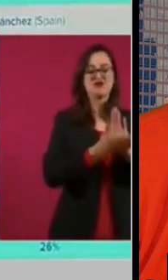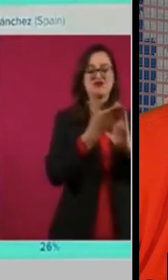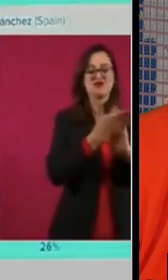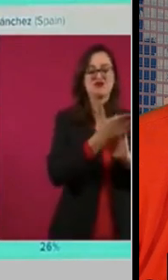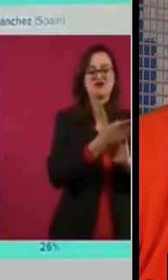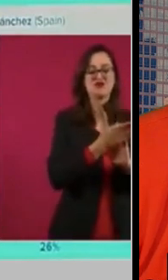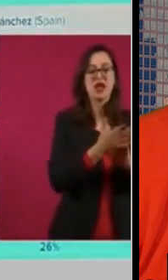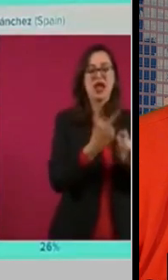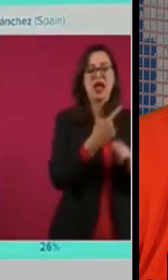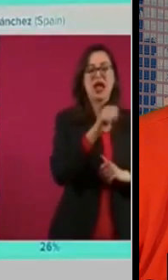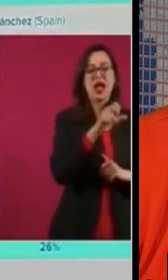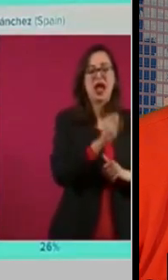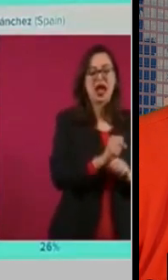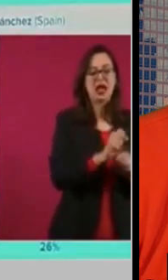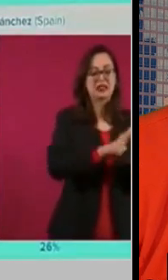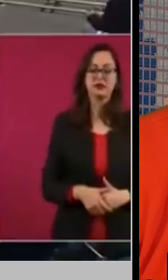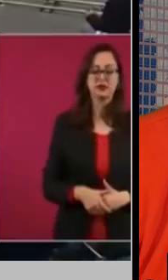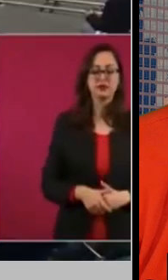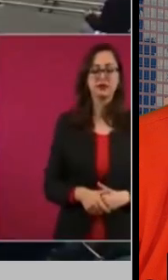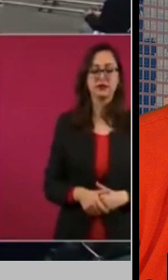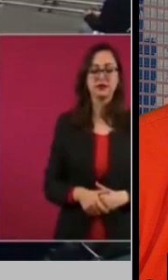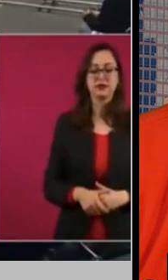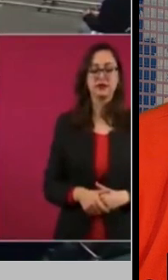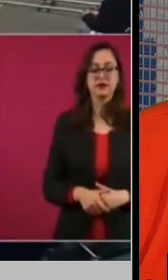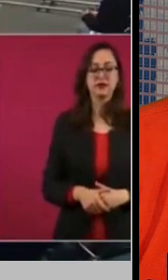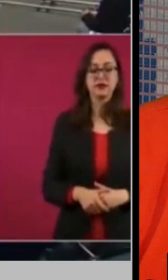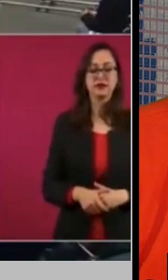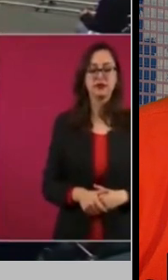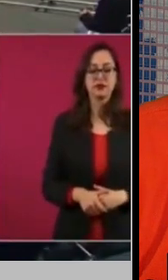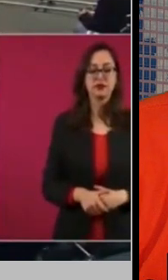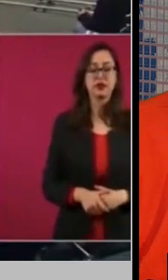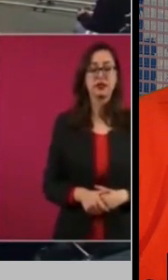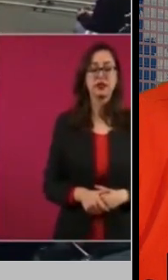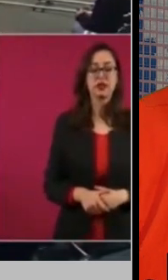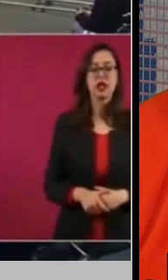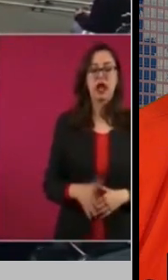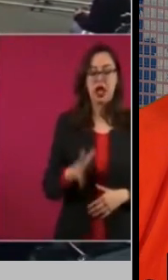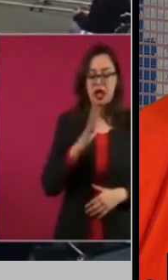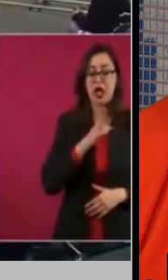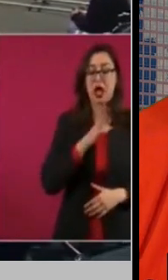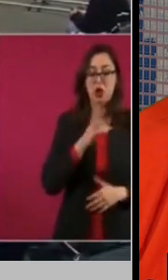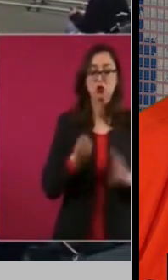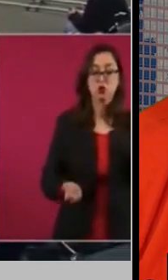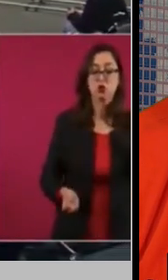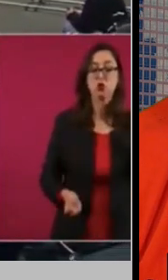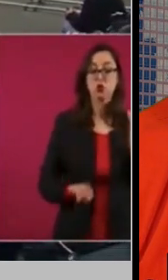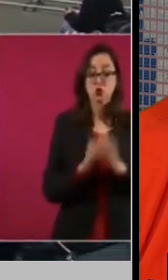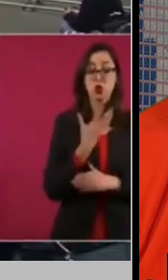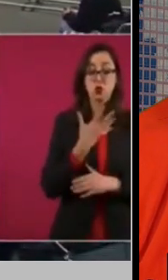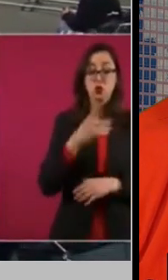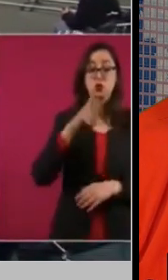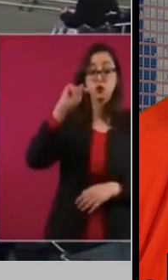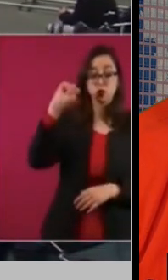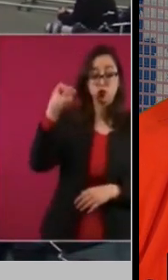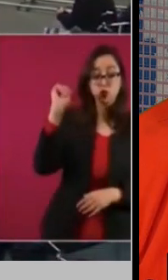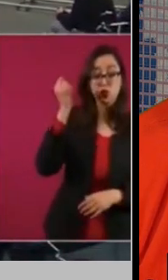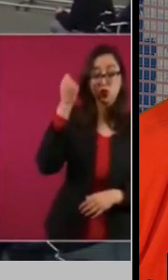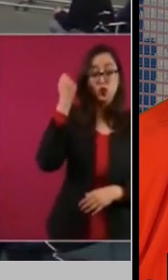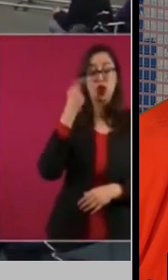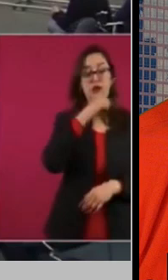para congelar el gas y mandarlo. Hay ahora ya una tecnología que tiene una